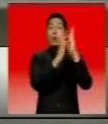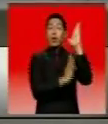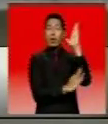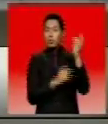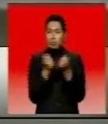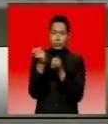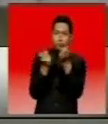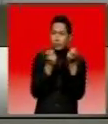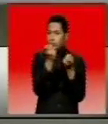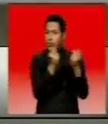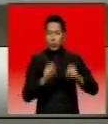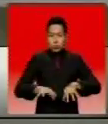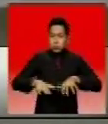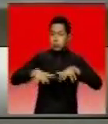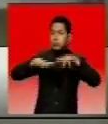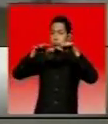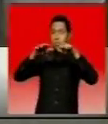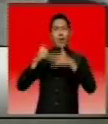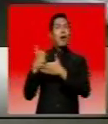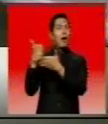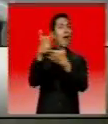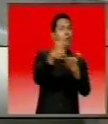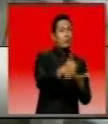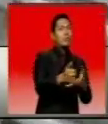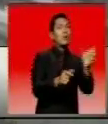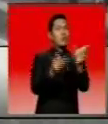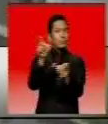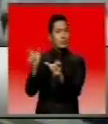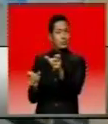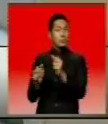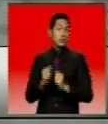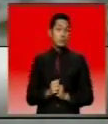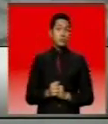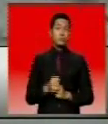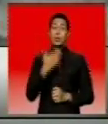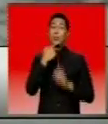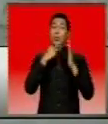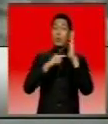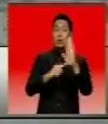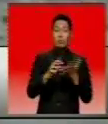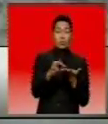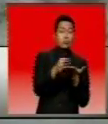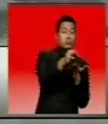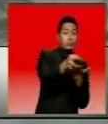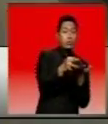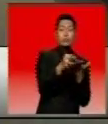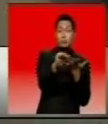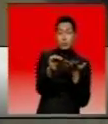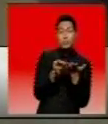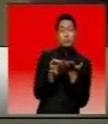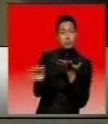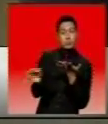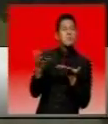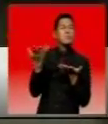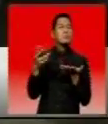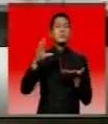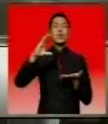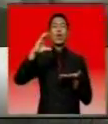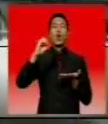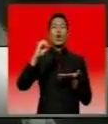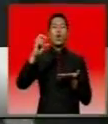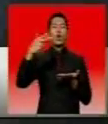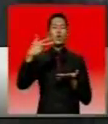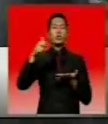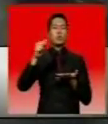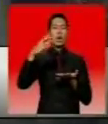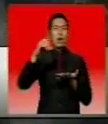de inundaciones. Bulubulo desde ya favorece a poblaciones ubicadas a lo largo de ese afluente, como por ejemplo Cochancay,